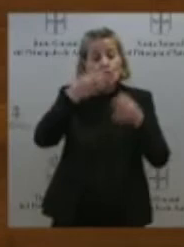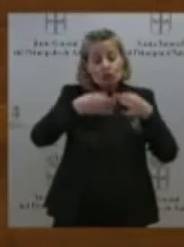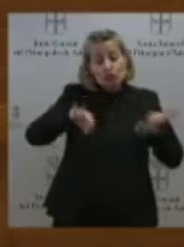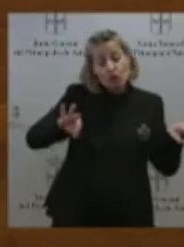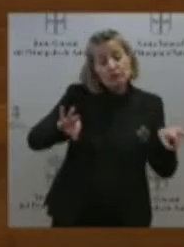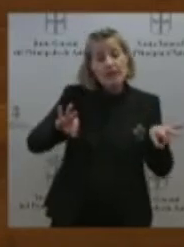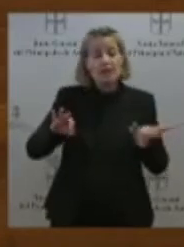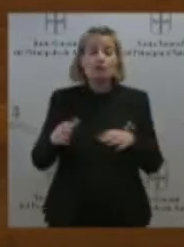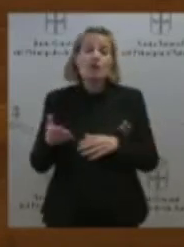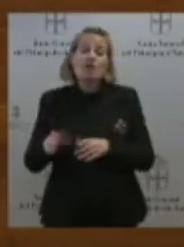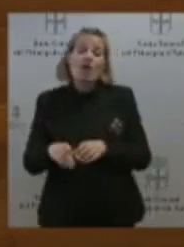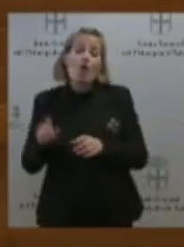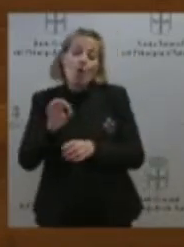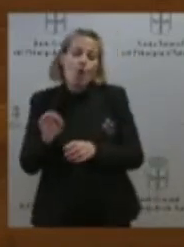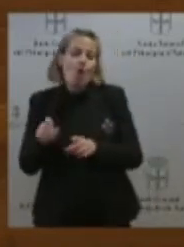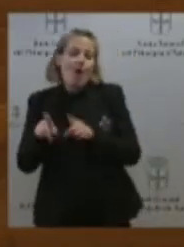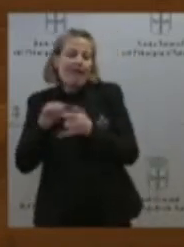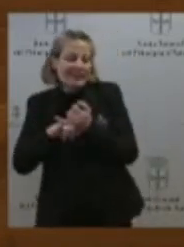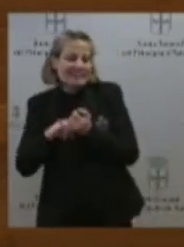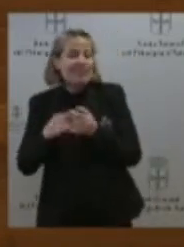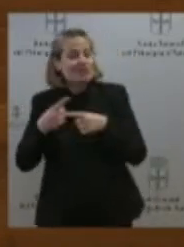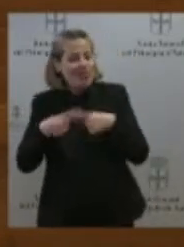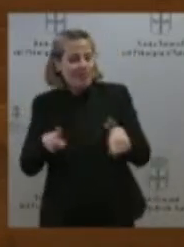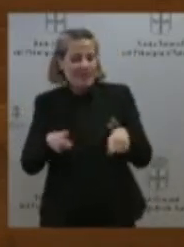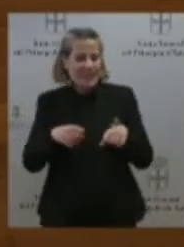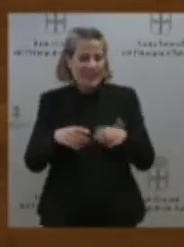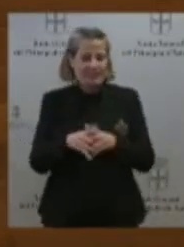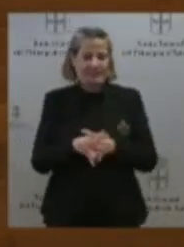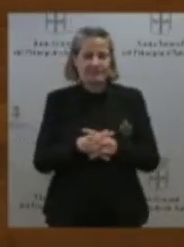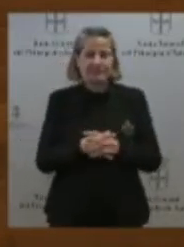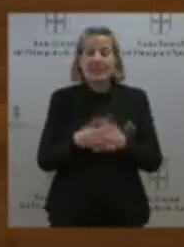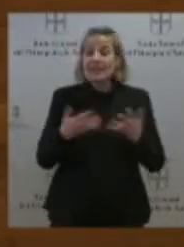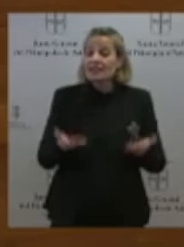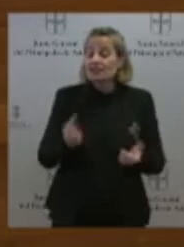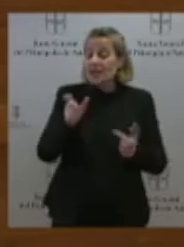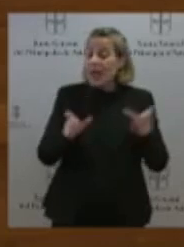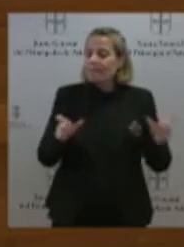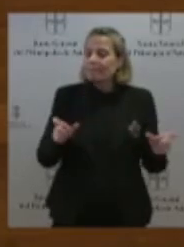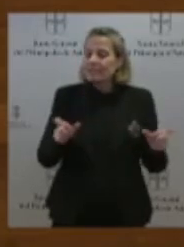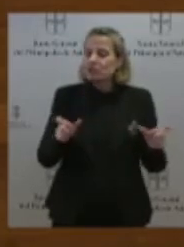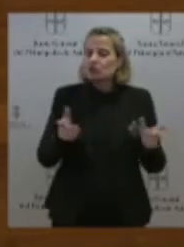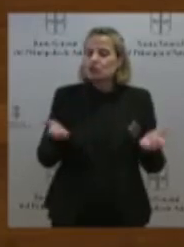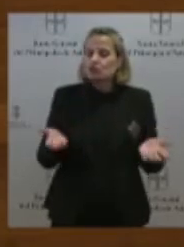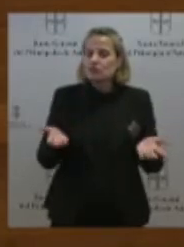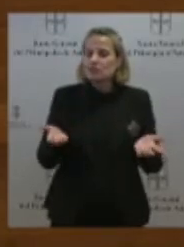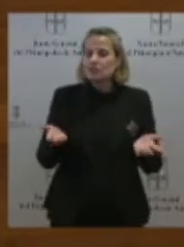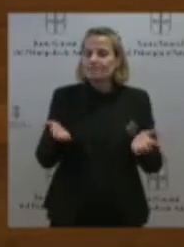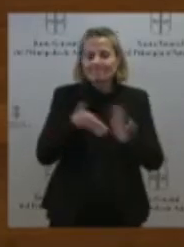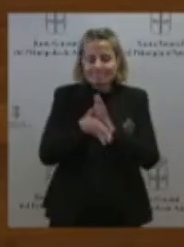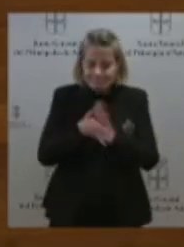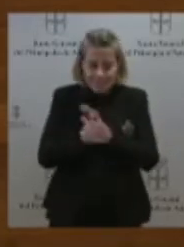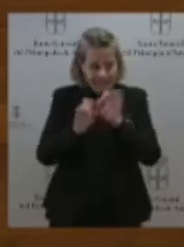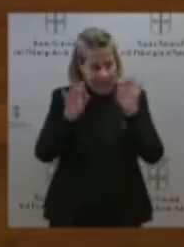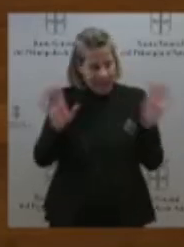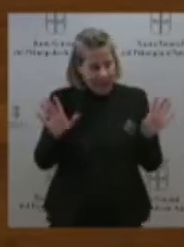que responsabilizan al individuo de sus problemas, descartando explicaciones que tengan en cuenta el contexto socioeconómico de referencia, contribuye